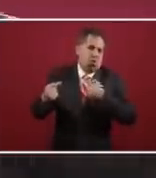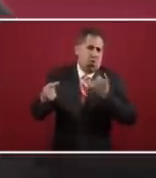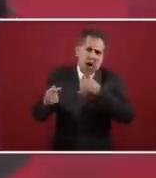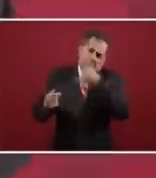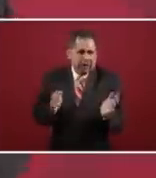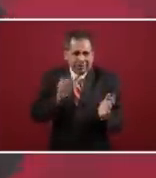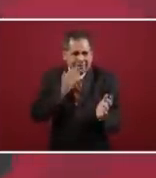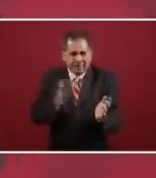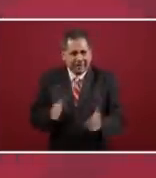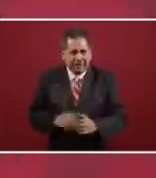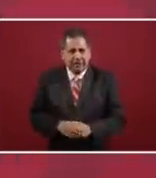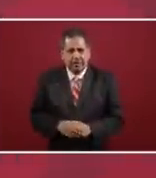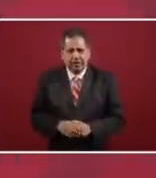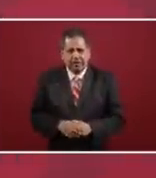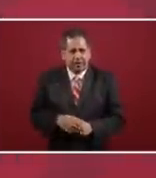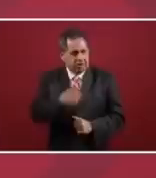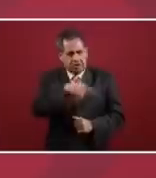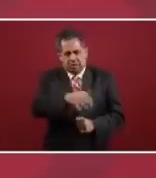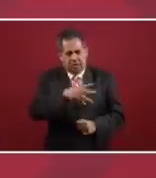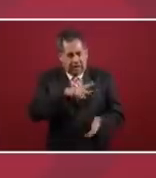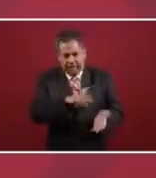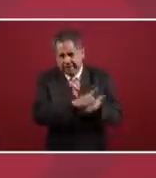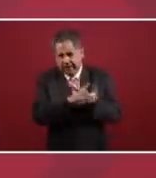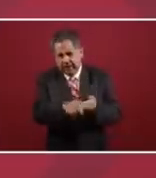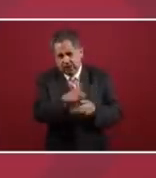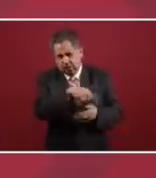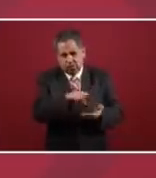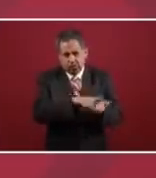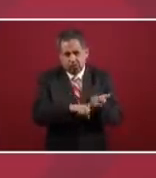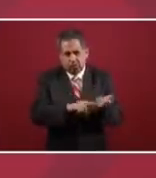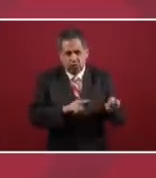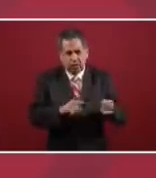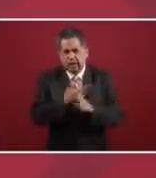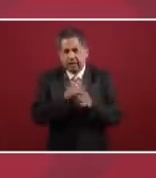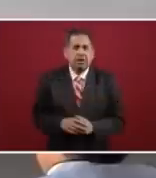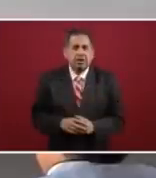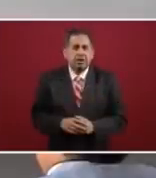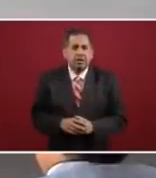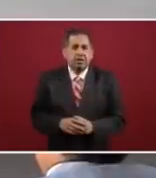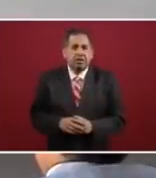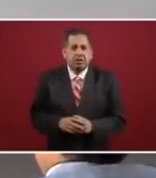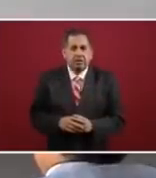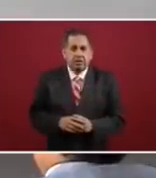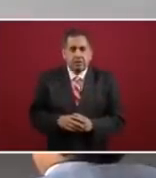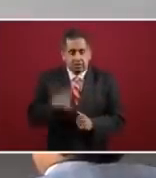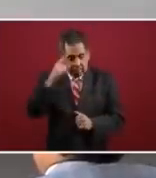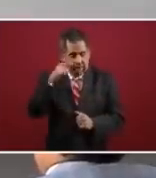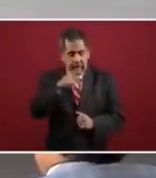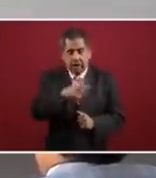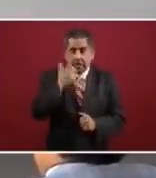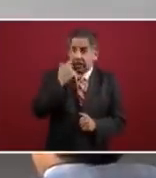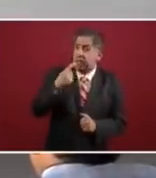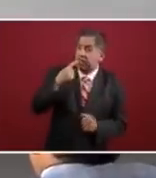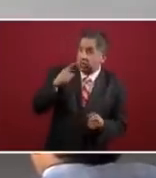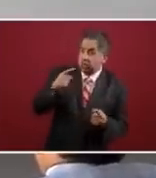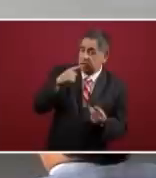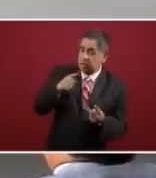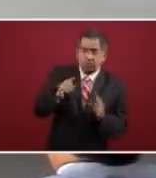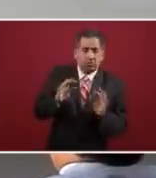protestábamos. Ellos tienen todo su derecho, toda su libertad a presentar